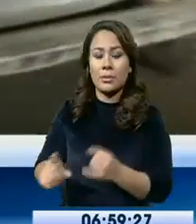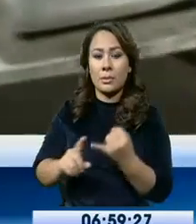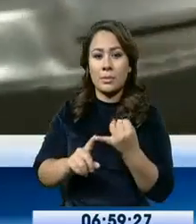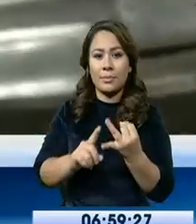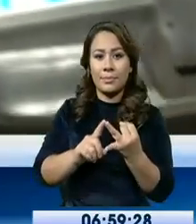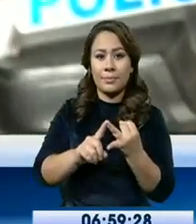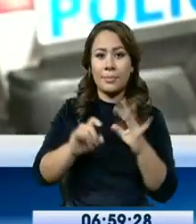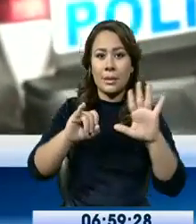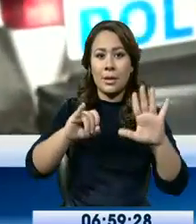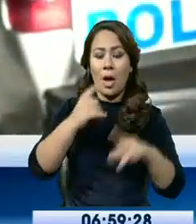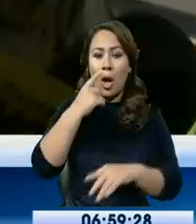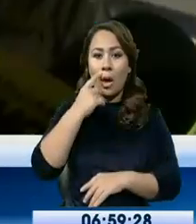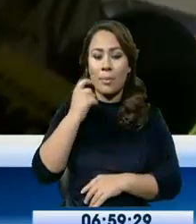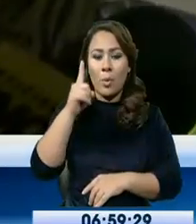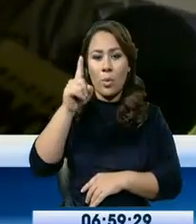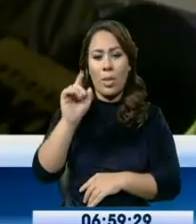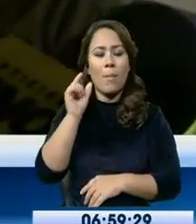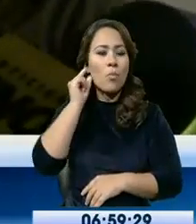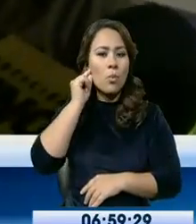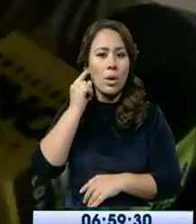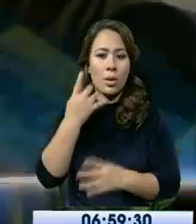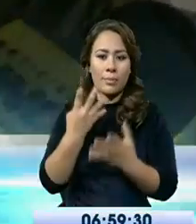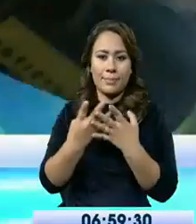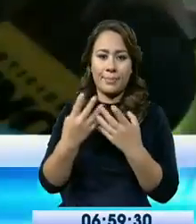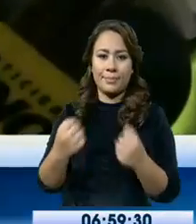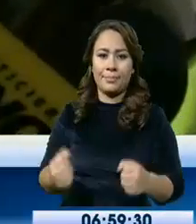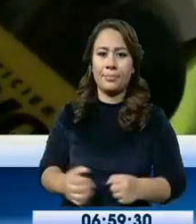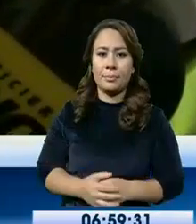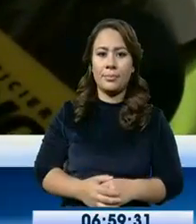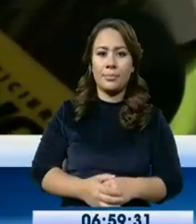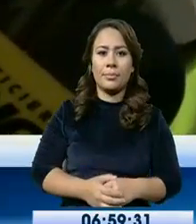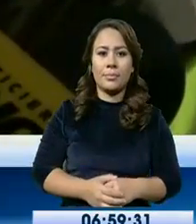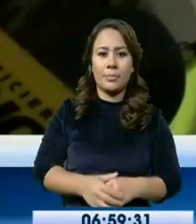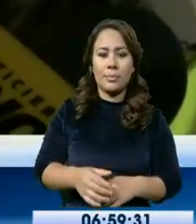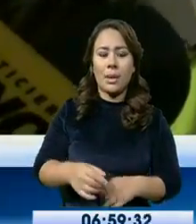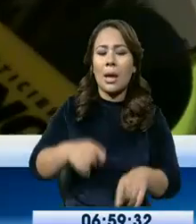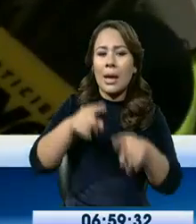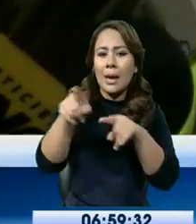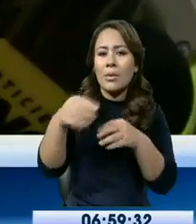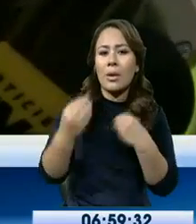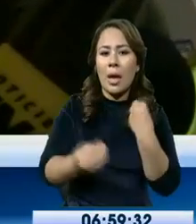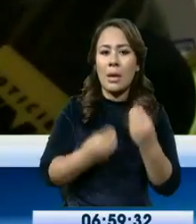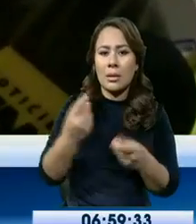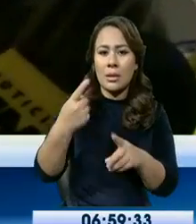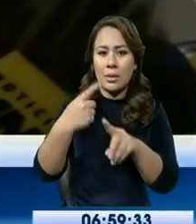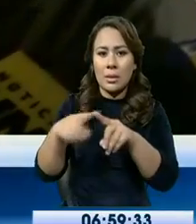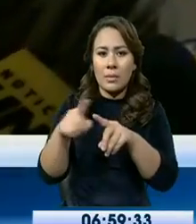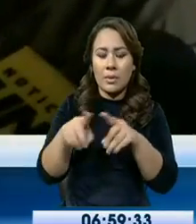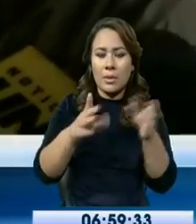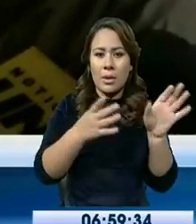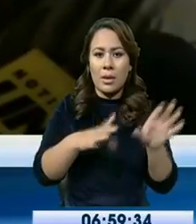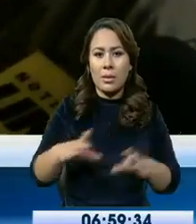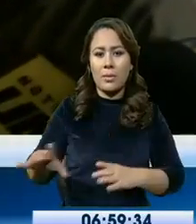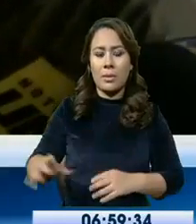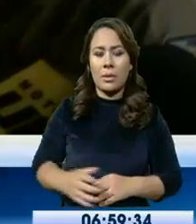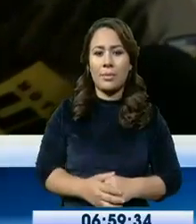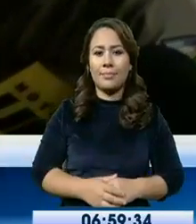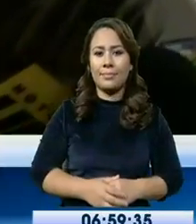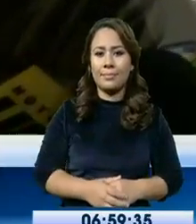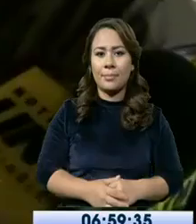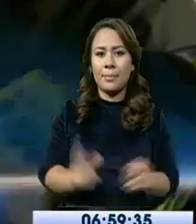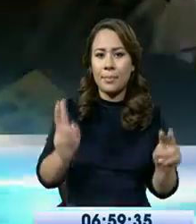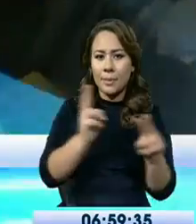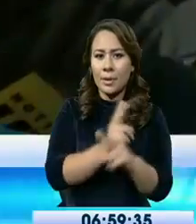una mujer fueron detenidos. Dentro de la asociación ilícita son algunas actividades poco inusuales